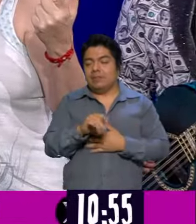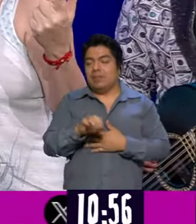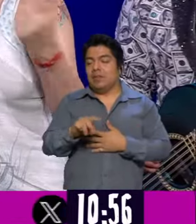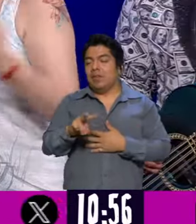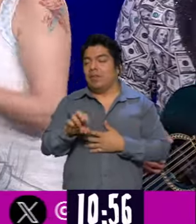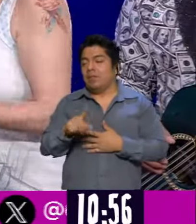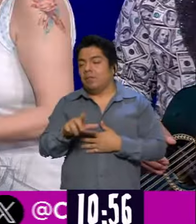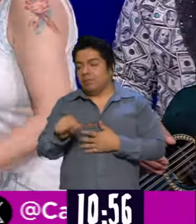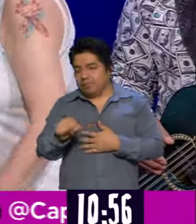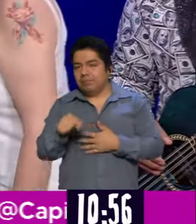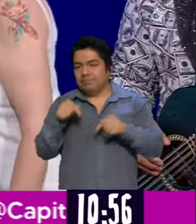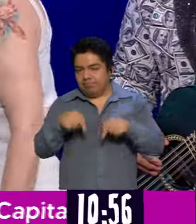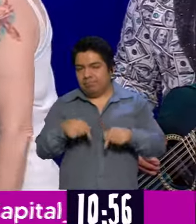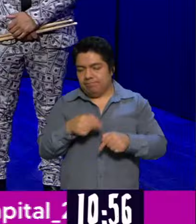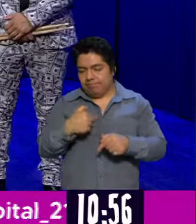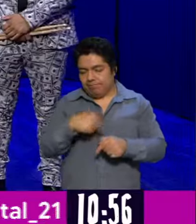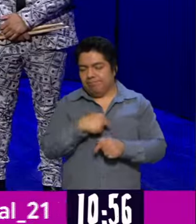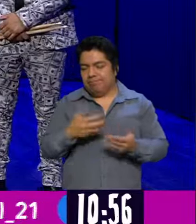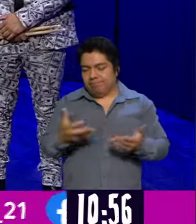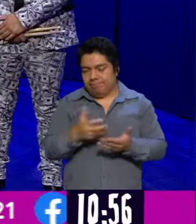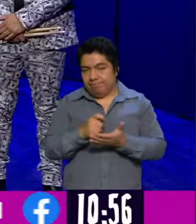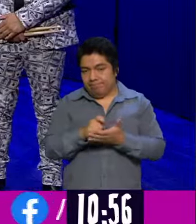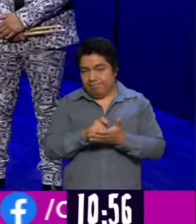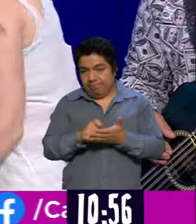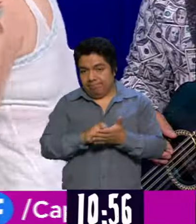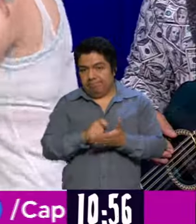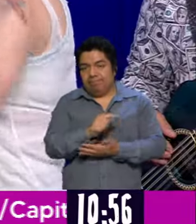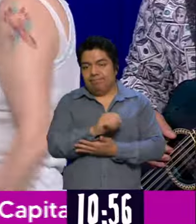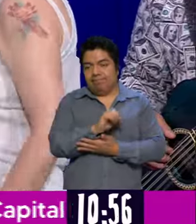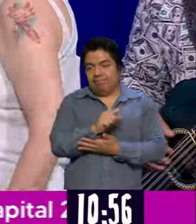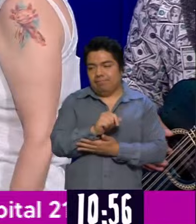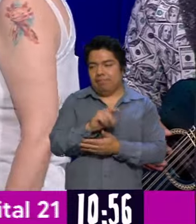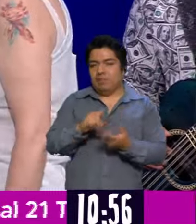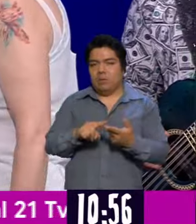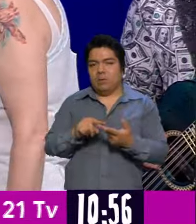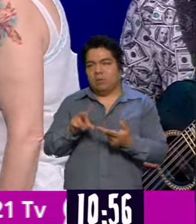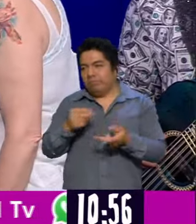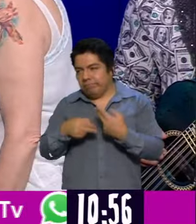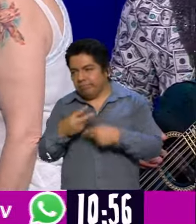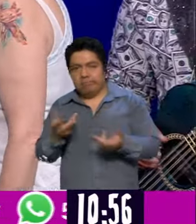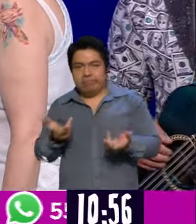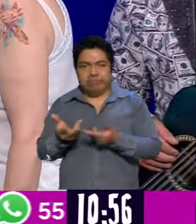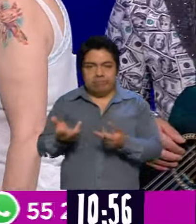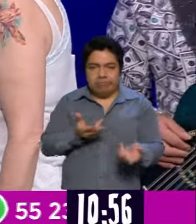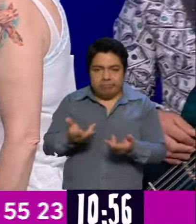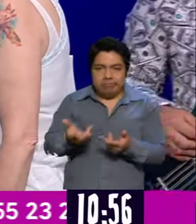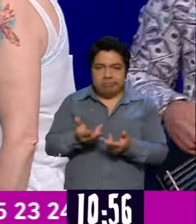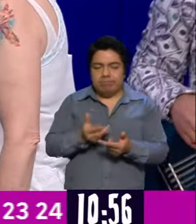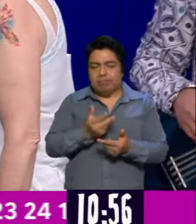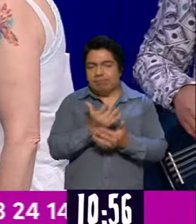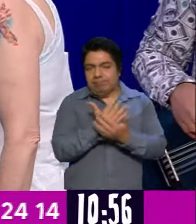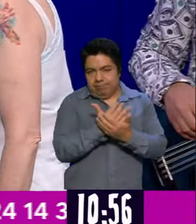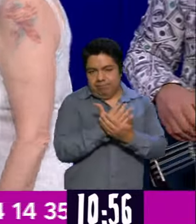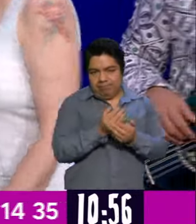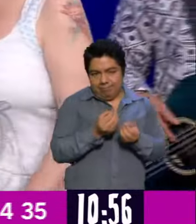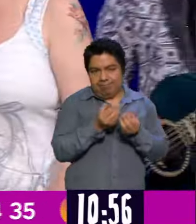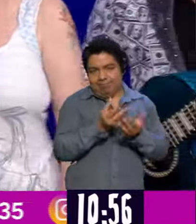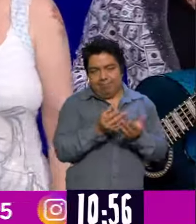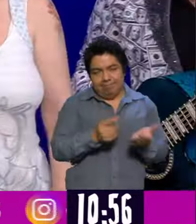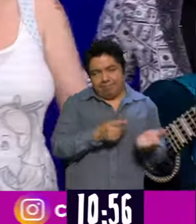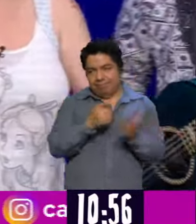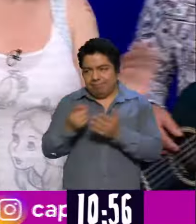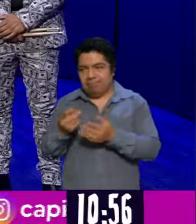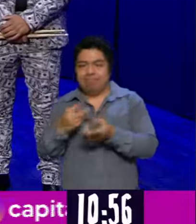es un tema original. Decídase. De nosotros. ¿Te esperaré o no quieres que vuelva? No, ¿cómo? Es que primero es una para dedicar y ya